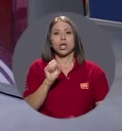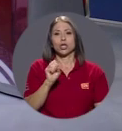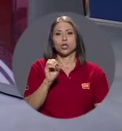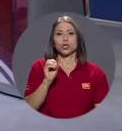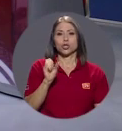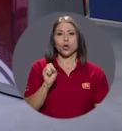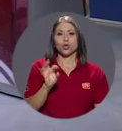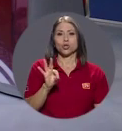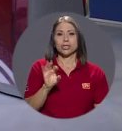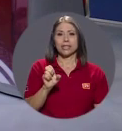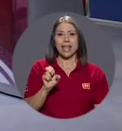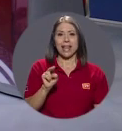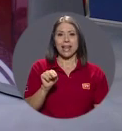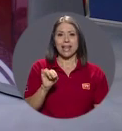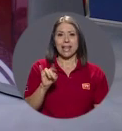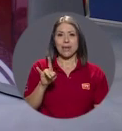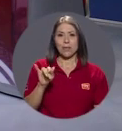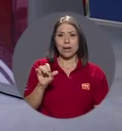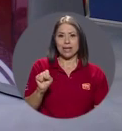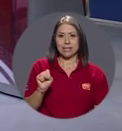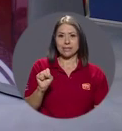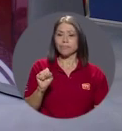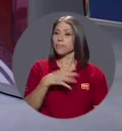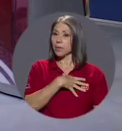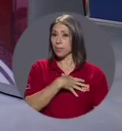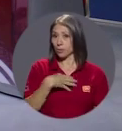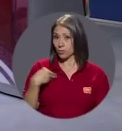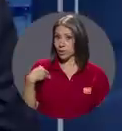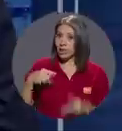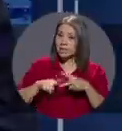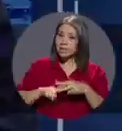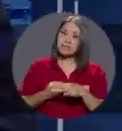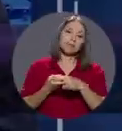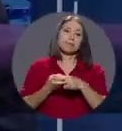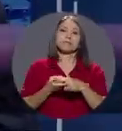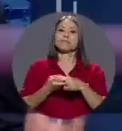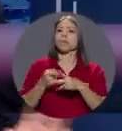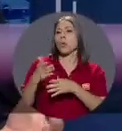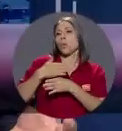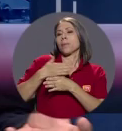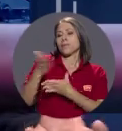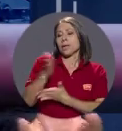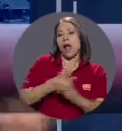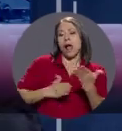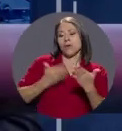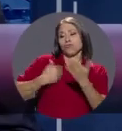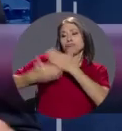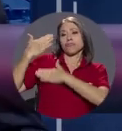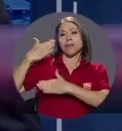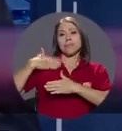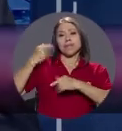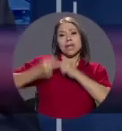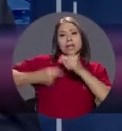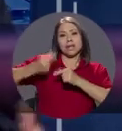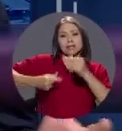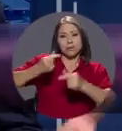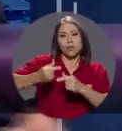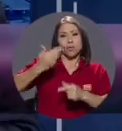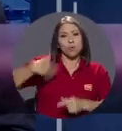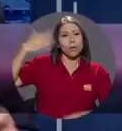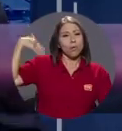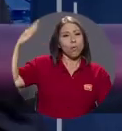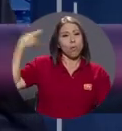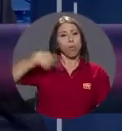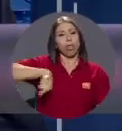me gustaría iniciar o compartir más bien algo que vivió mi generación cuando